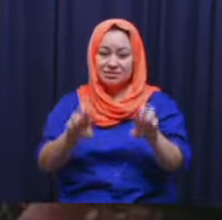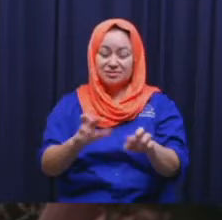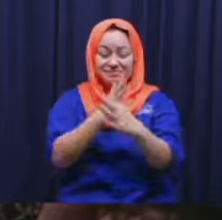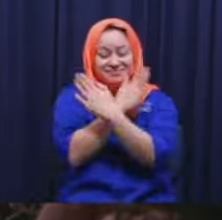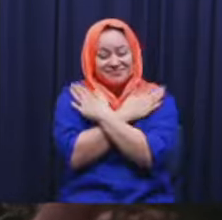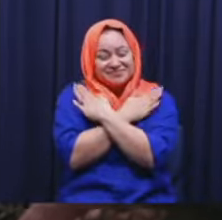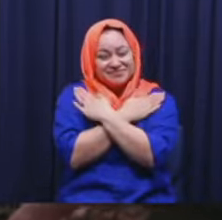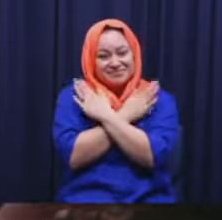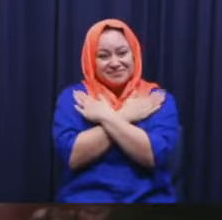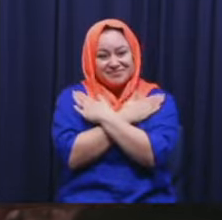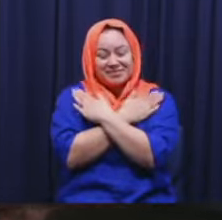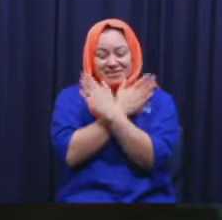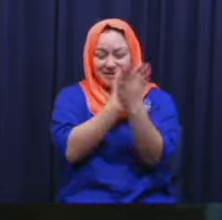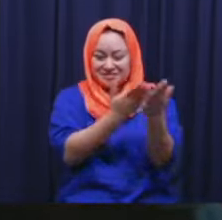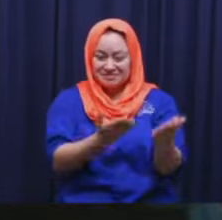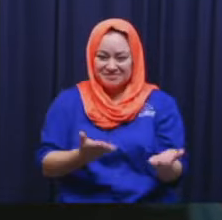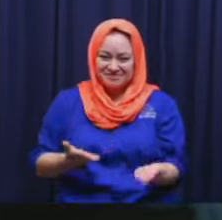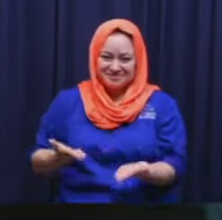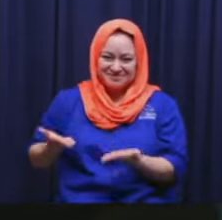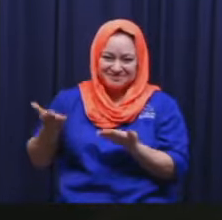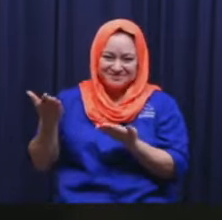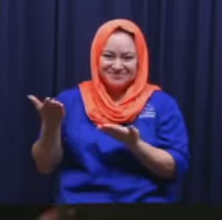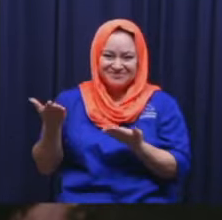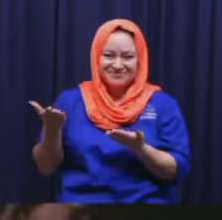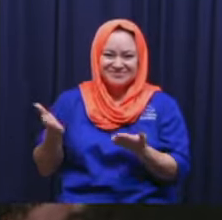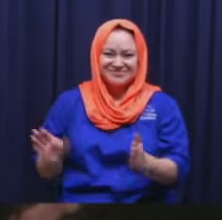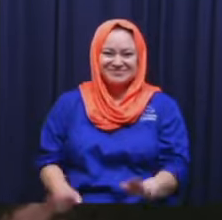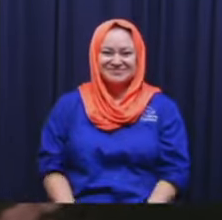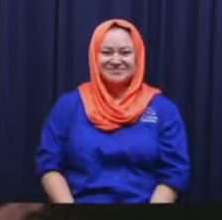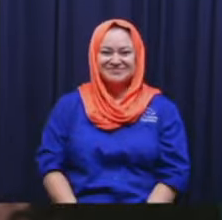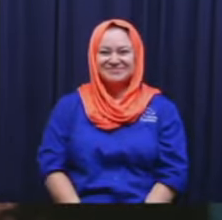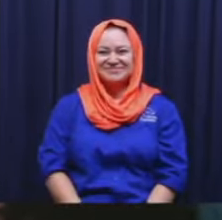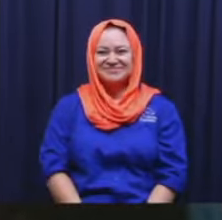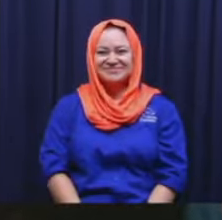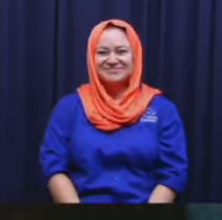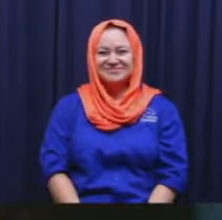y quieren invitar al pastel, que pasen adelante.